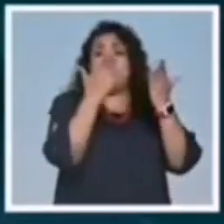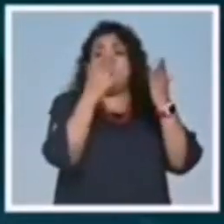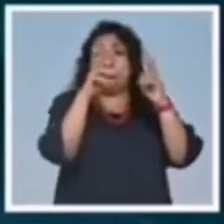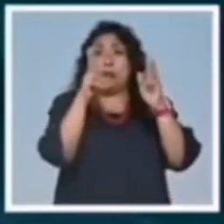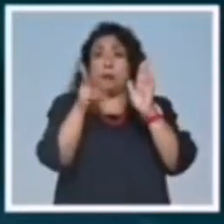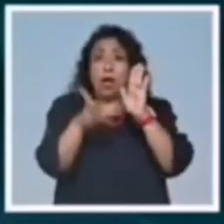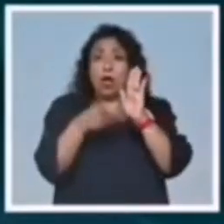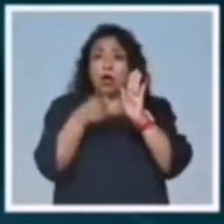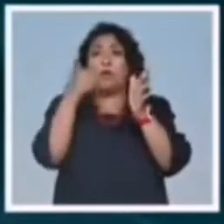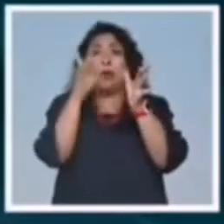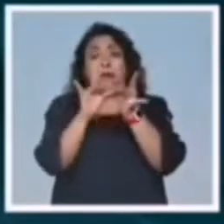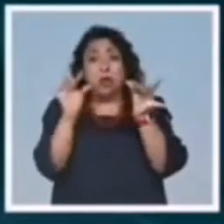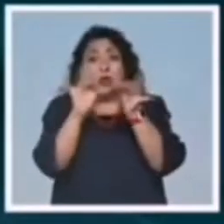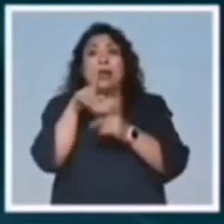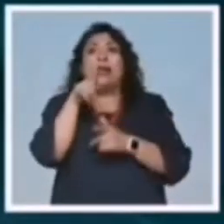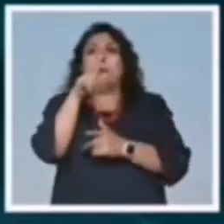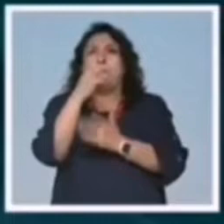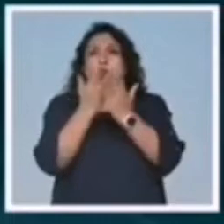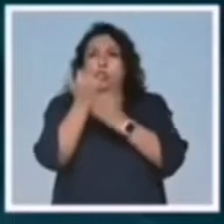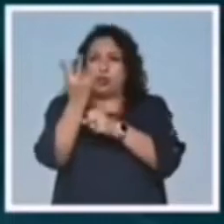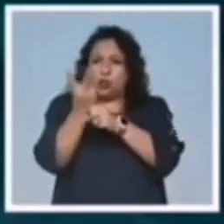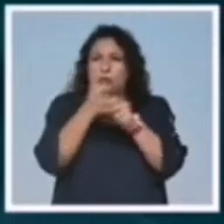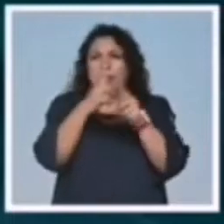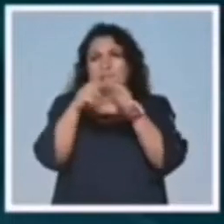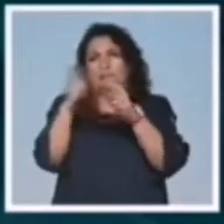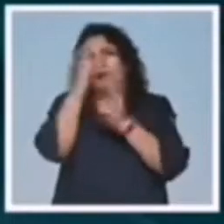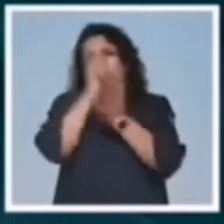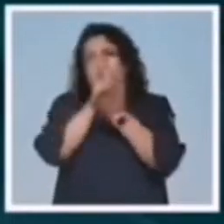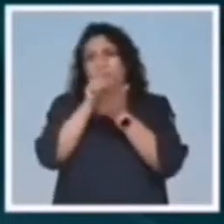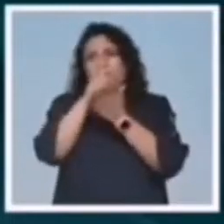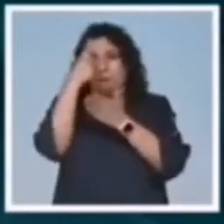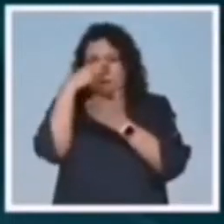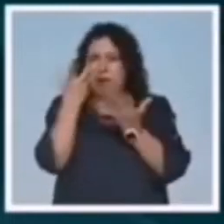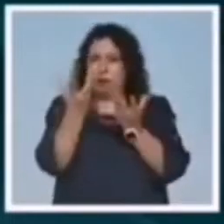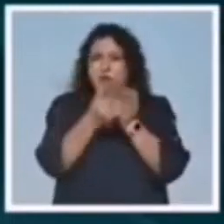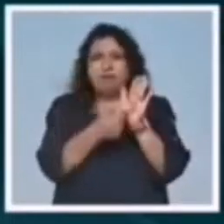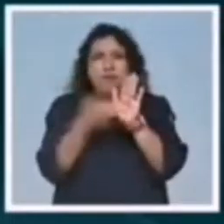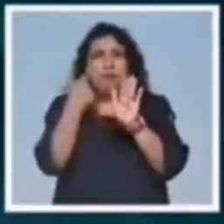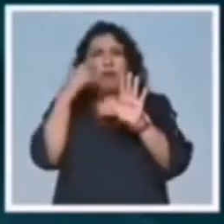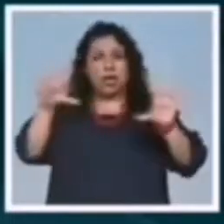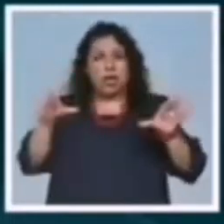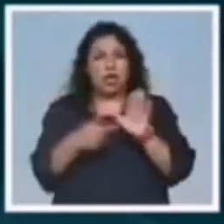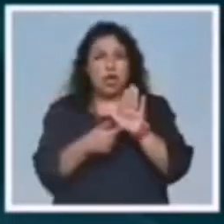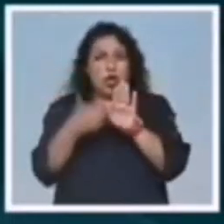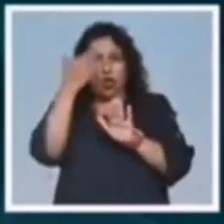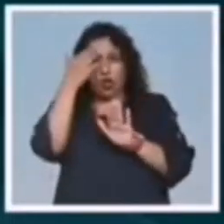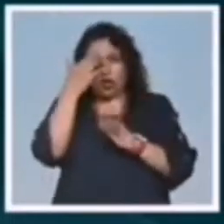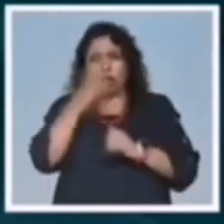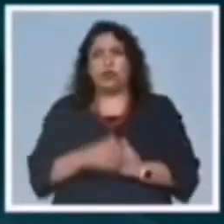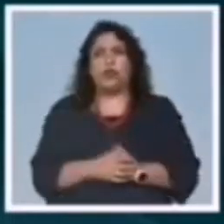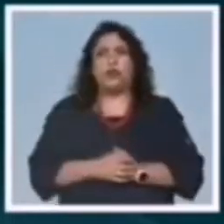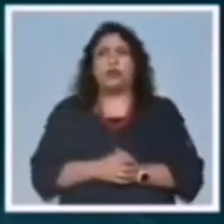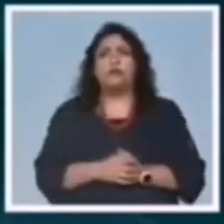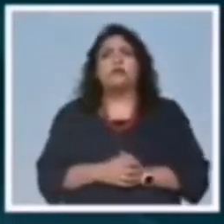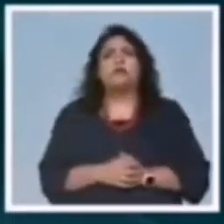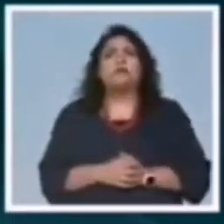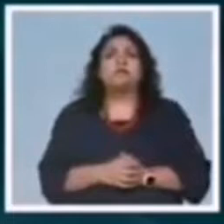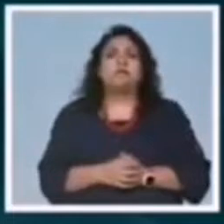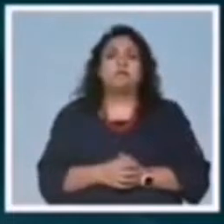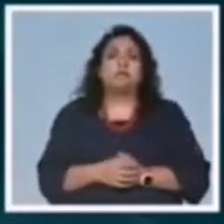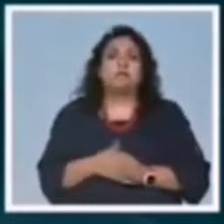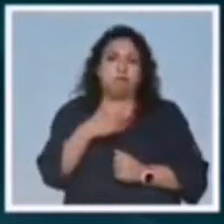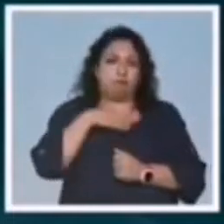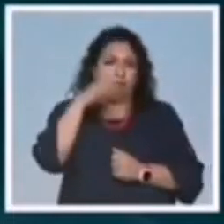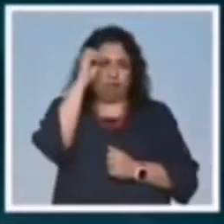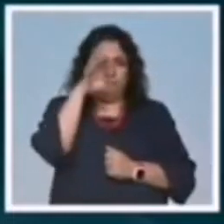Volver a contar fue un proyecto en donde se invitó a diversos escritores para que se acercaran a la colección. Yo creo que en